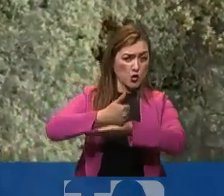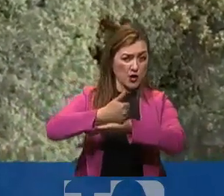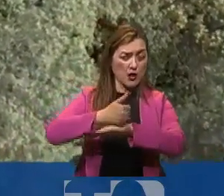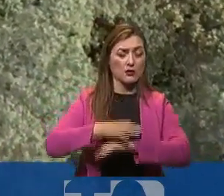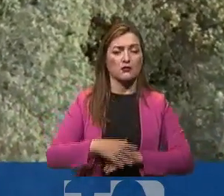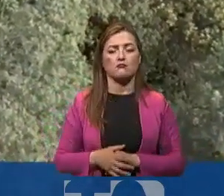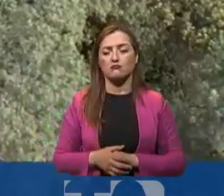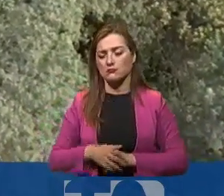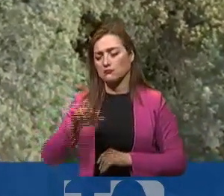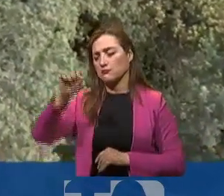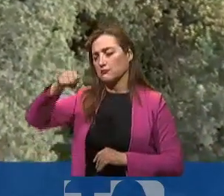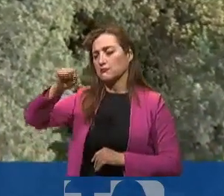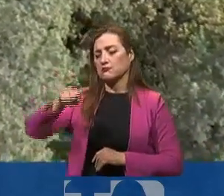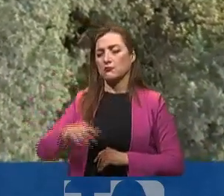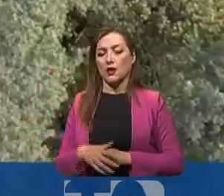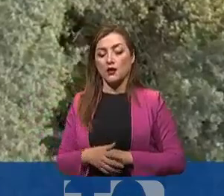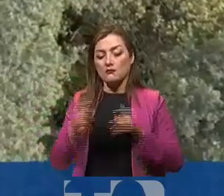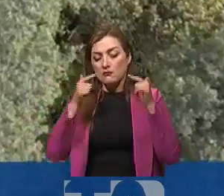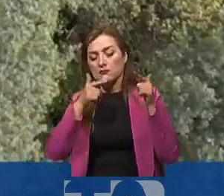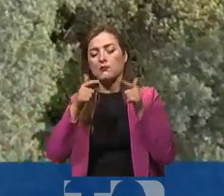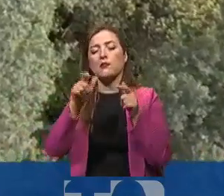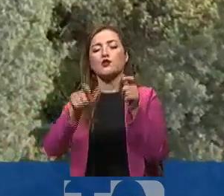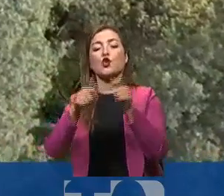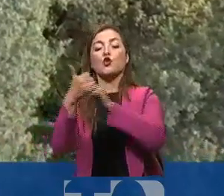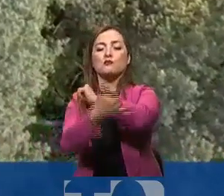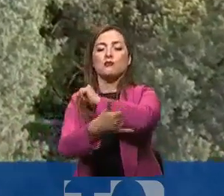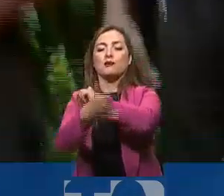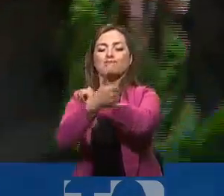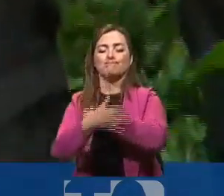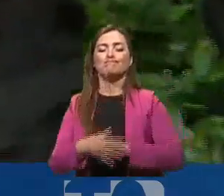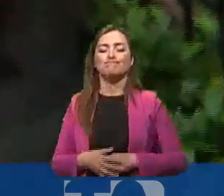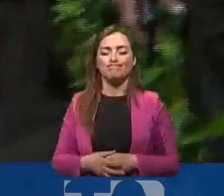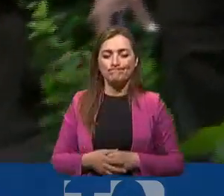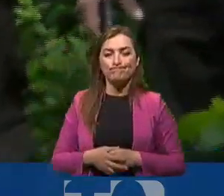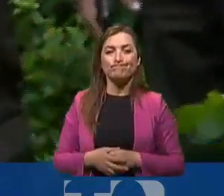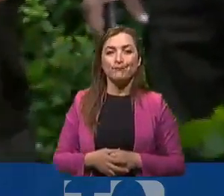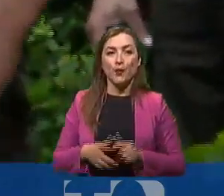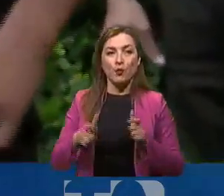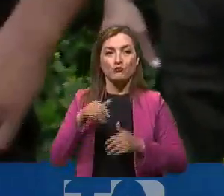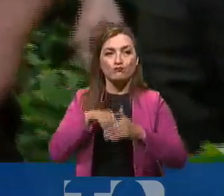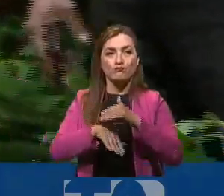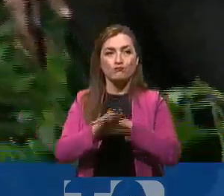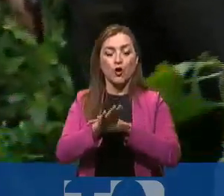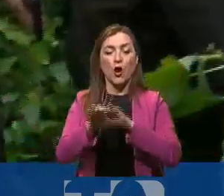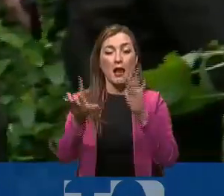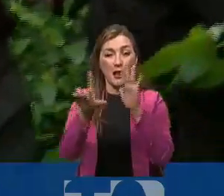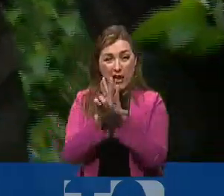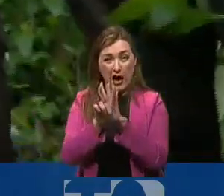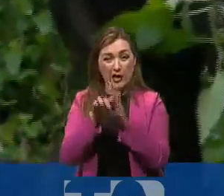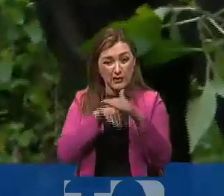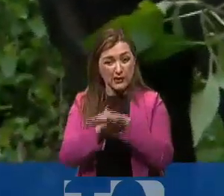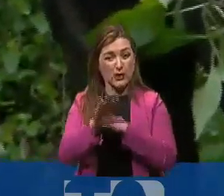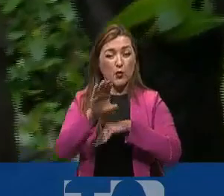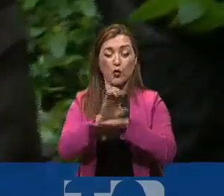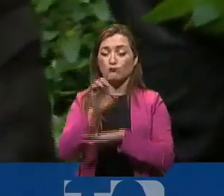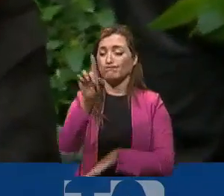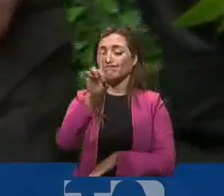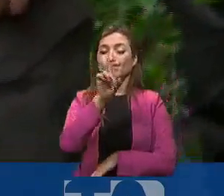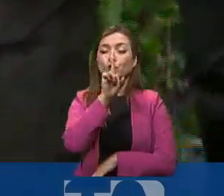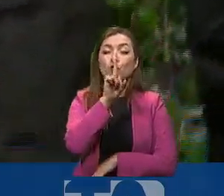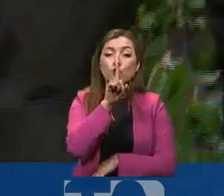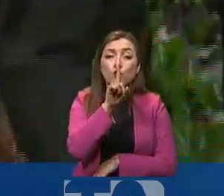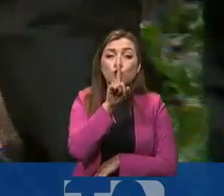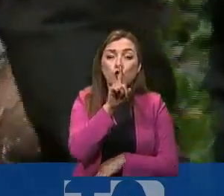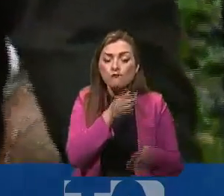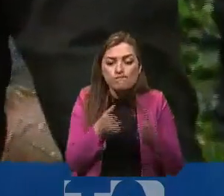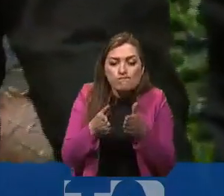en su mayoría son personas extranjeras, gente que no ingresa por los controles migratorios, que ingresan